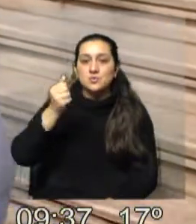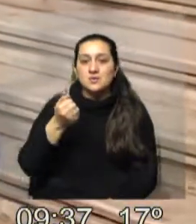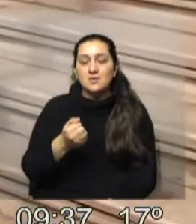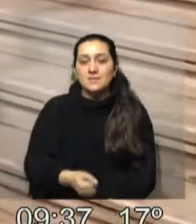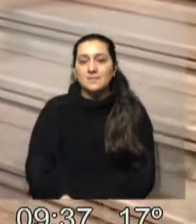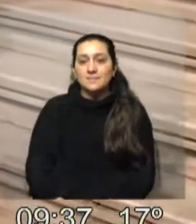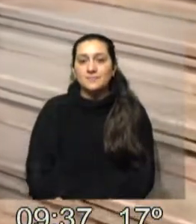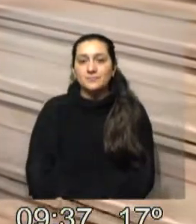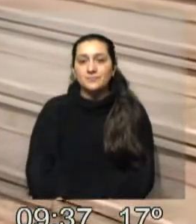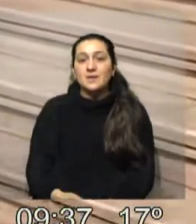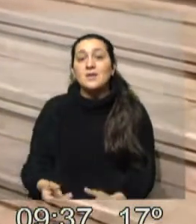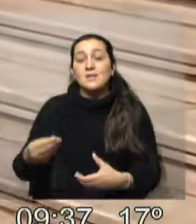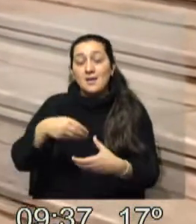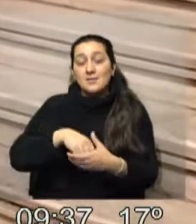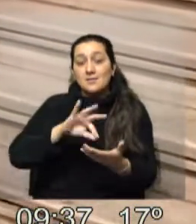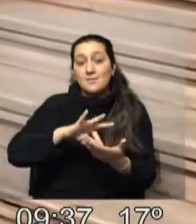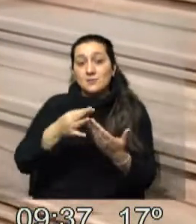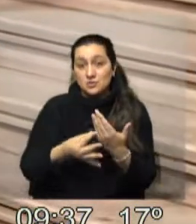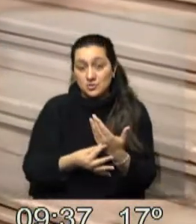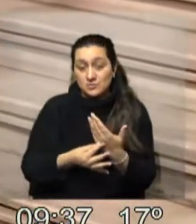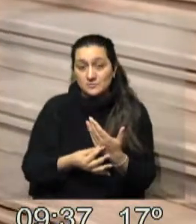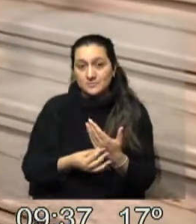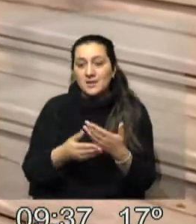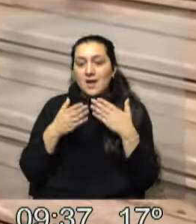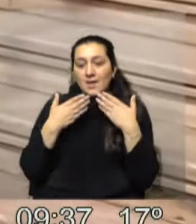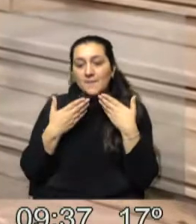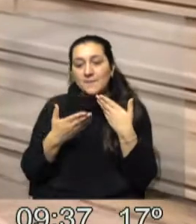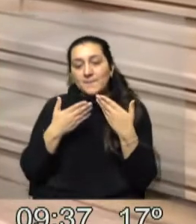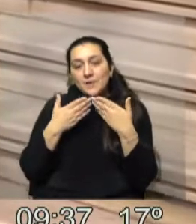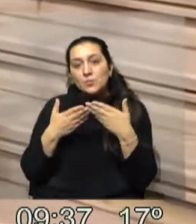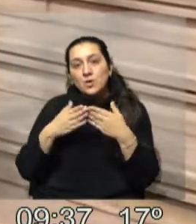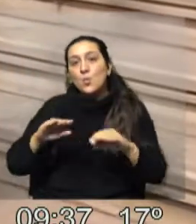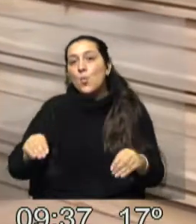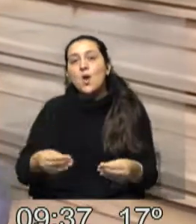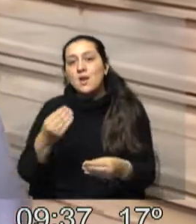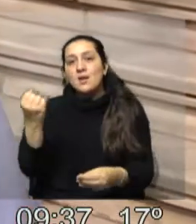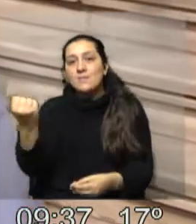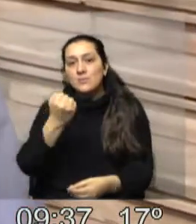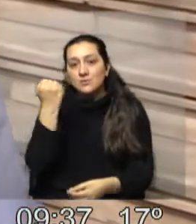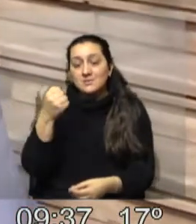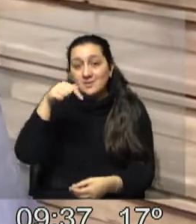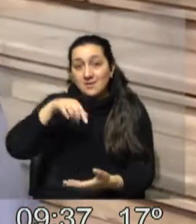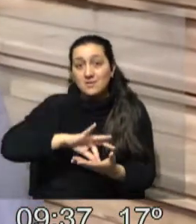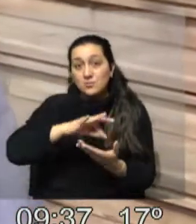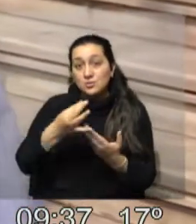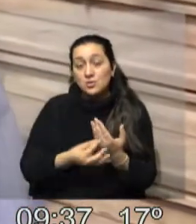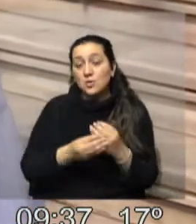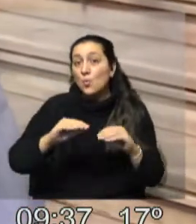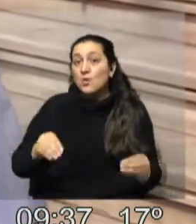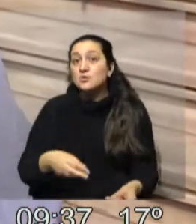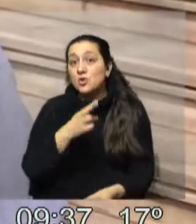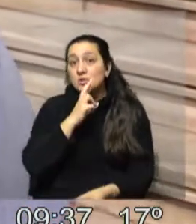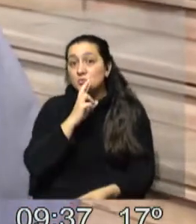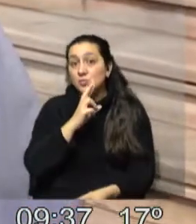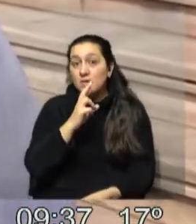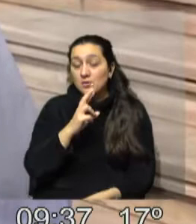este proyecto, una de las que realizó este proyecto, y consultarla sobre cuál es la importancia de este proyecto, cuáles son los resultados que se van a presentar